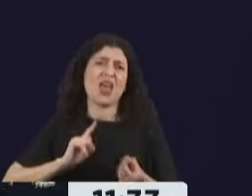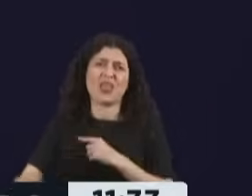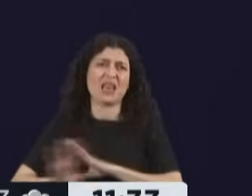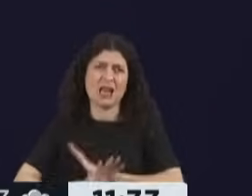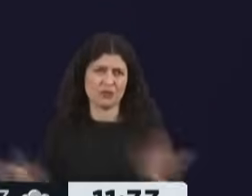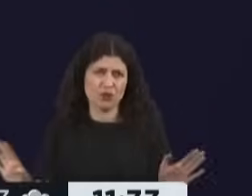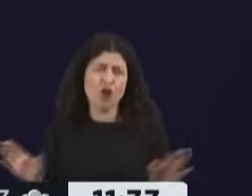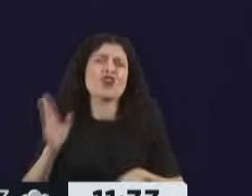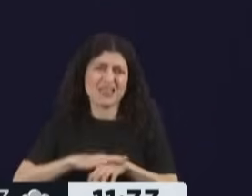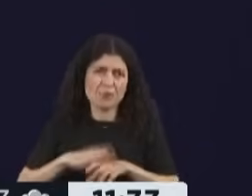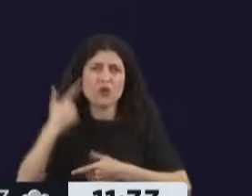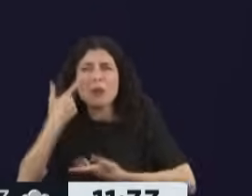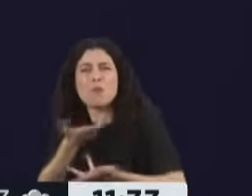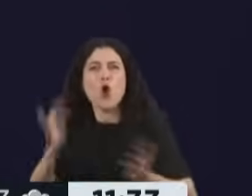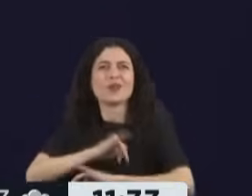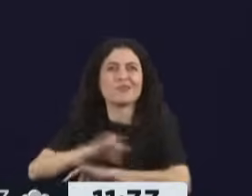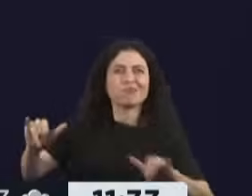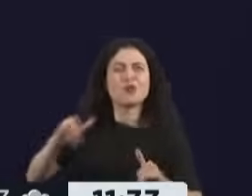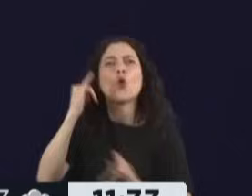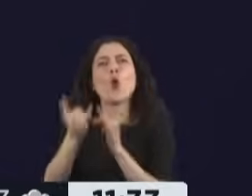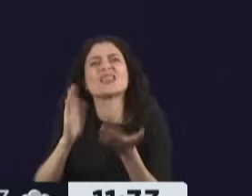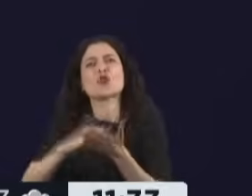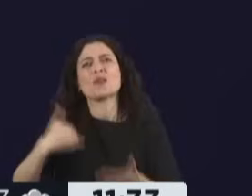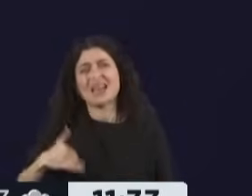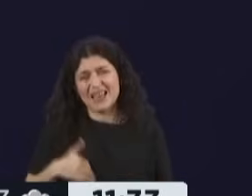de, como mencionaste vos,